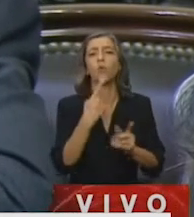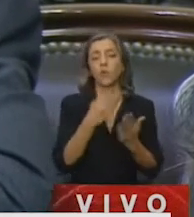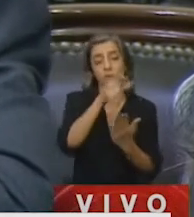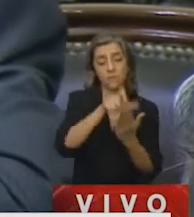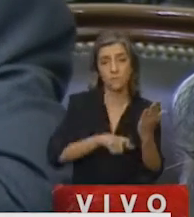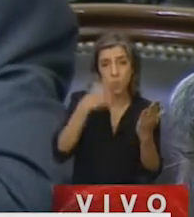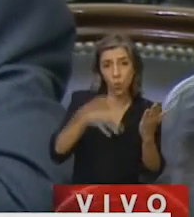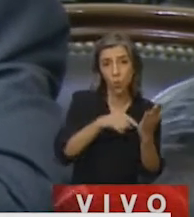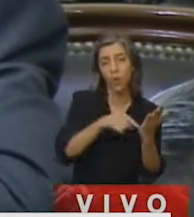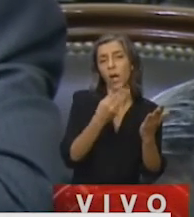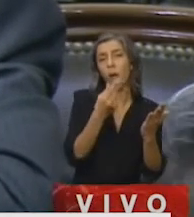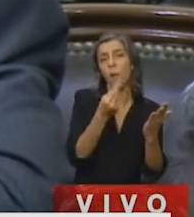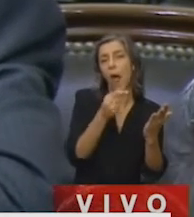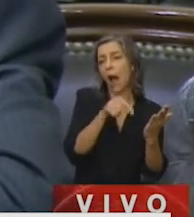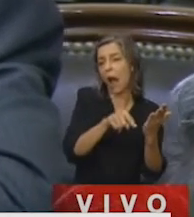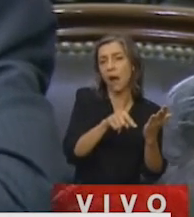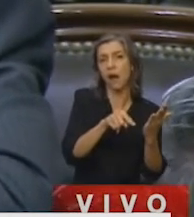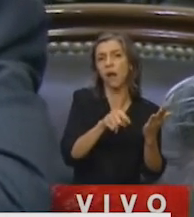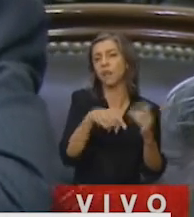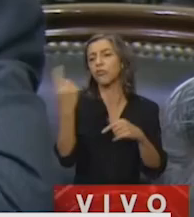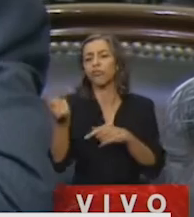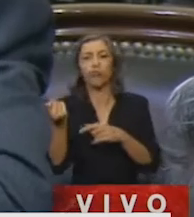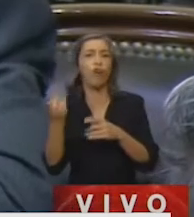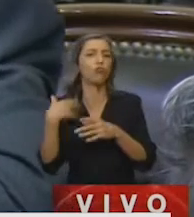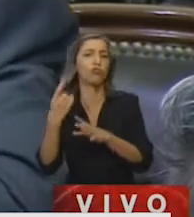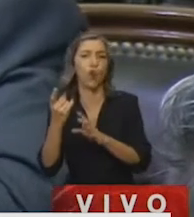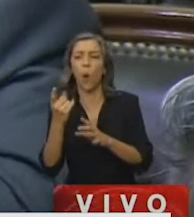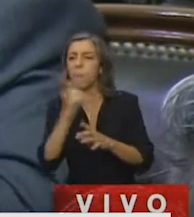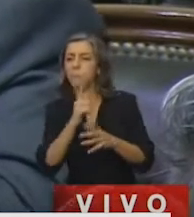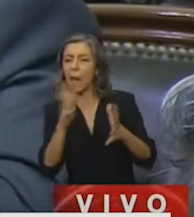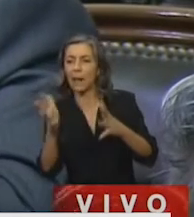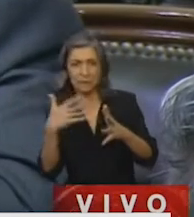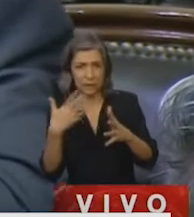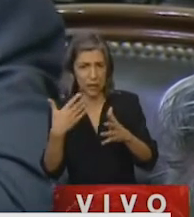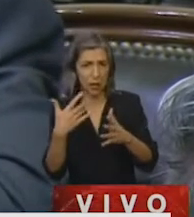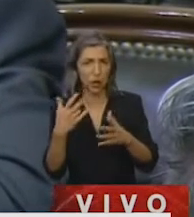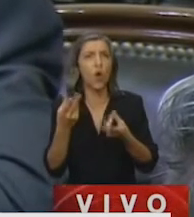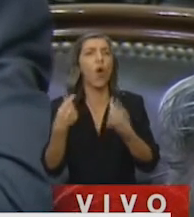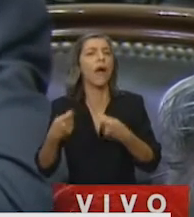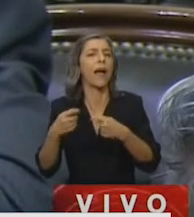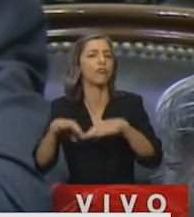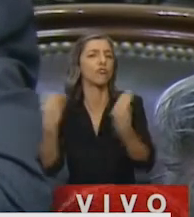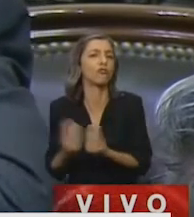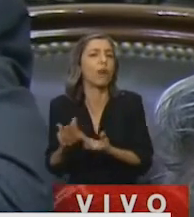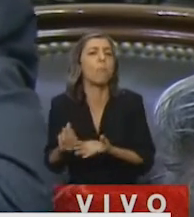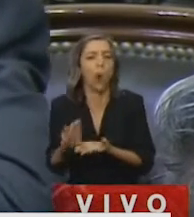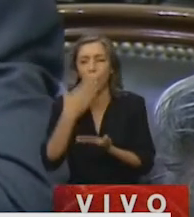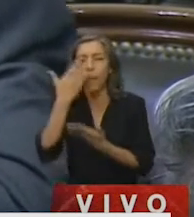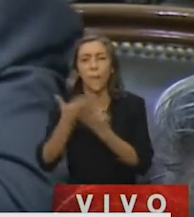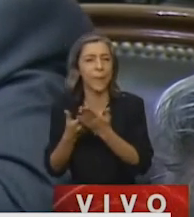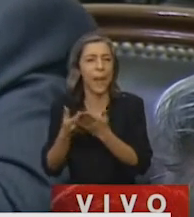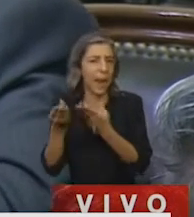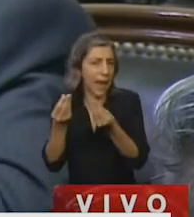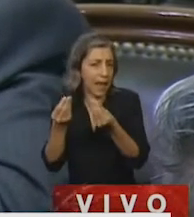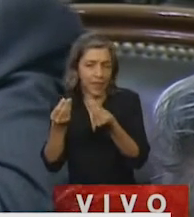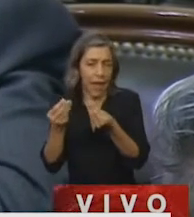boleta única tenía un valor y el costo de la boleta partidaria era muy similar o inclusive más barata porque era el papel de menor calidad.